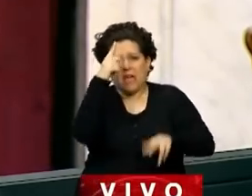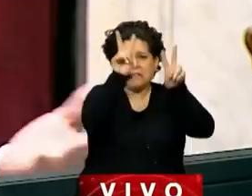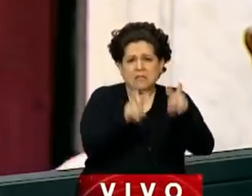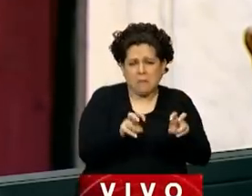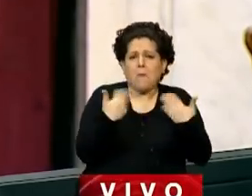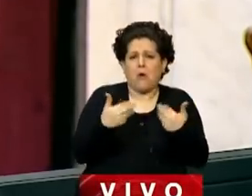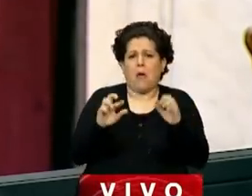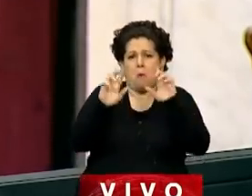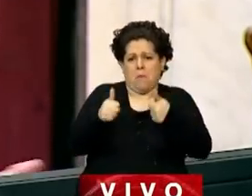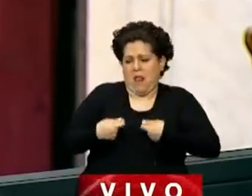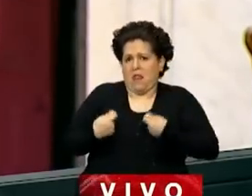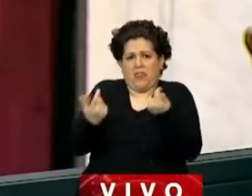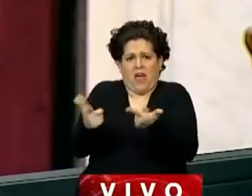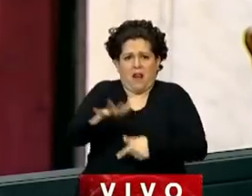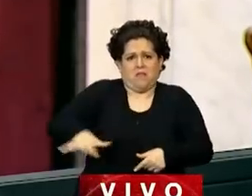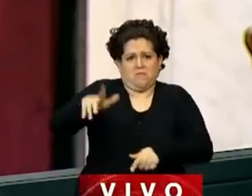Estado.